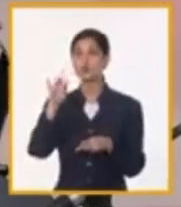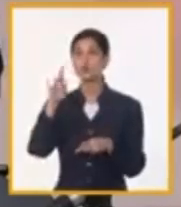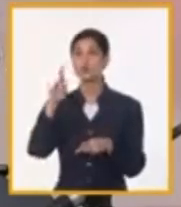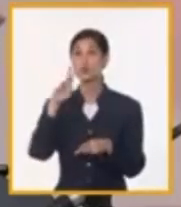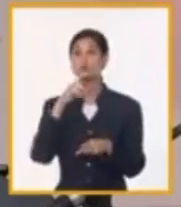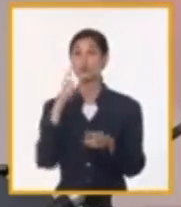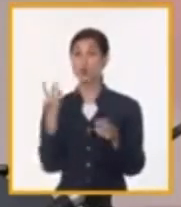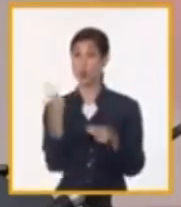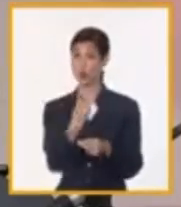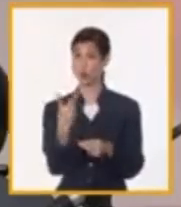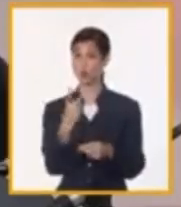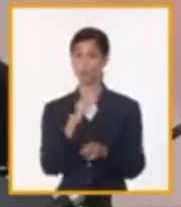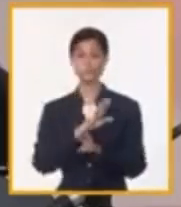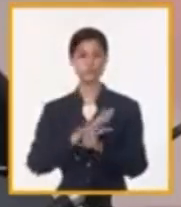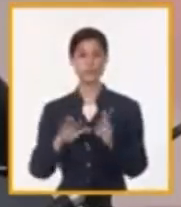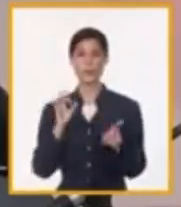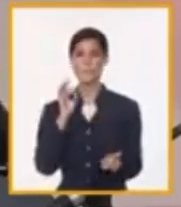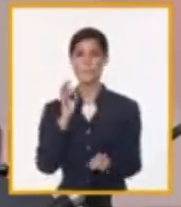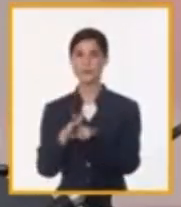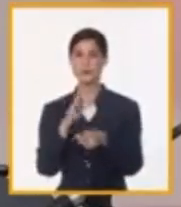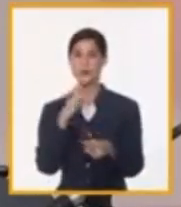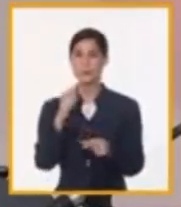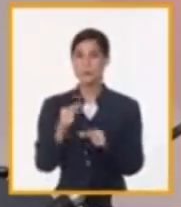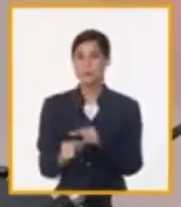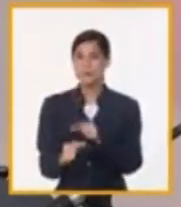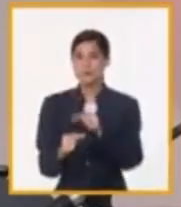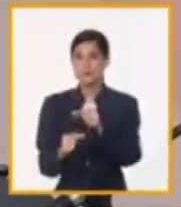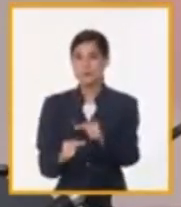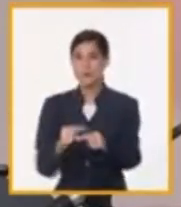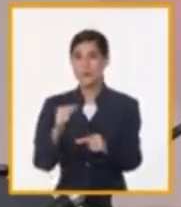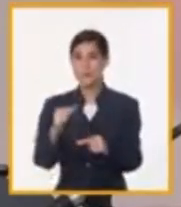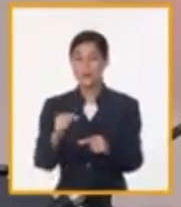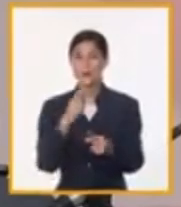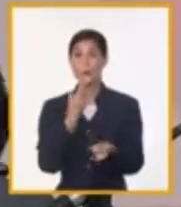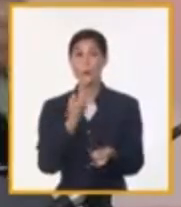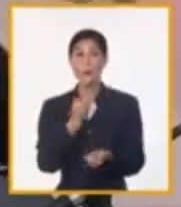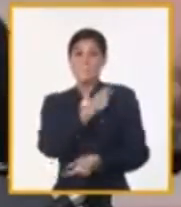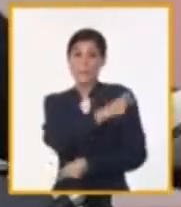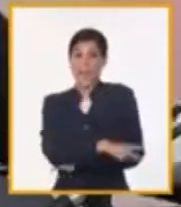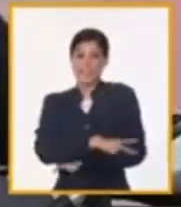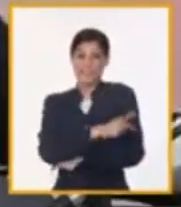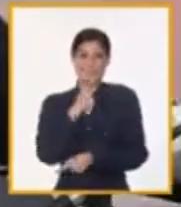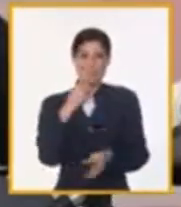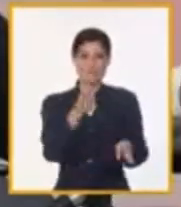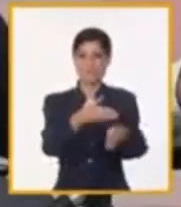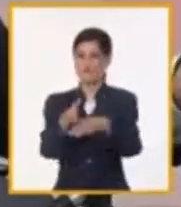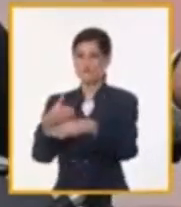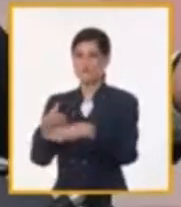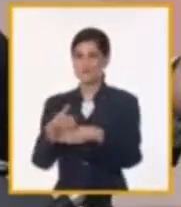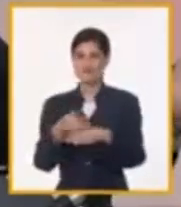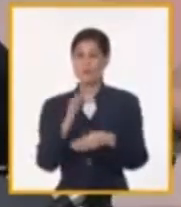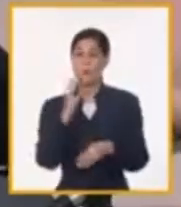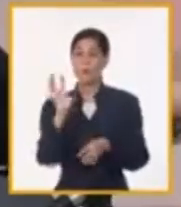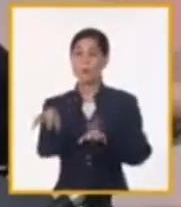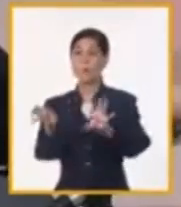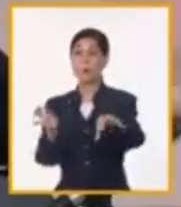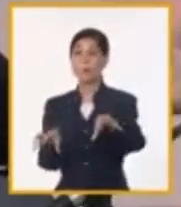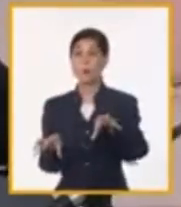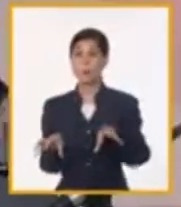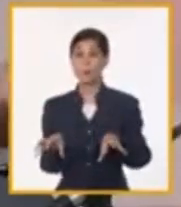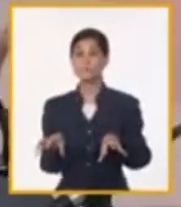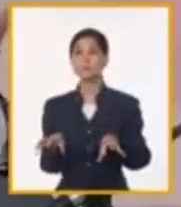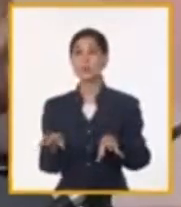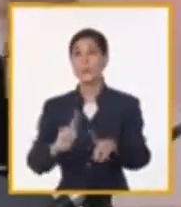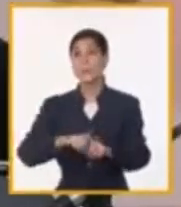Comando Sur ha comenzado a moverse hacia dentro de varios países está comenzando ahora creo que a a dar cursos de Derechos